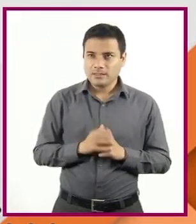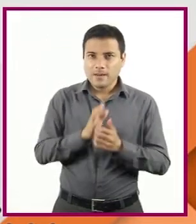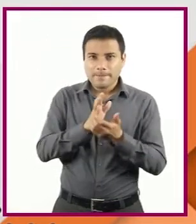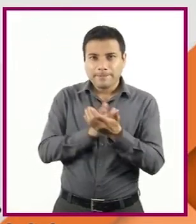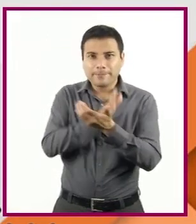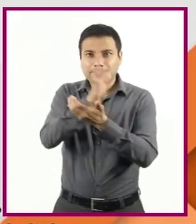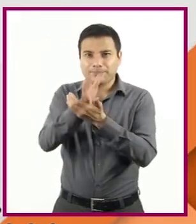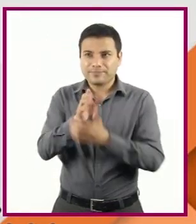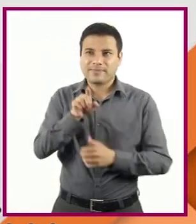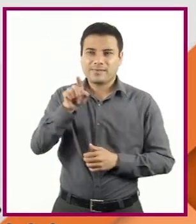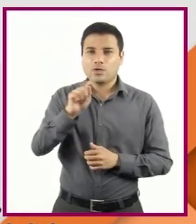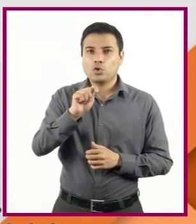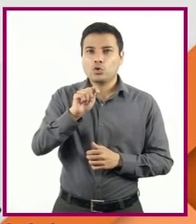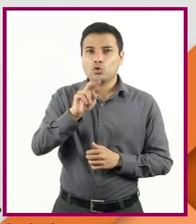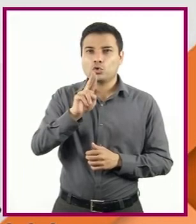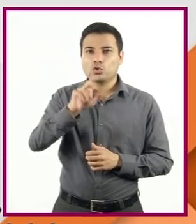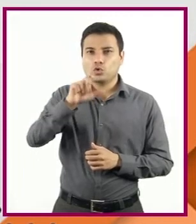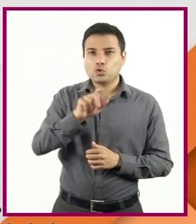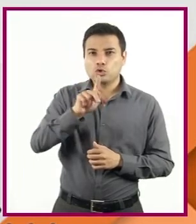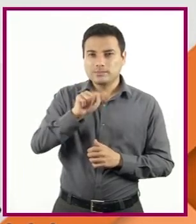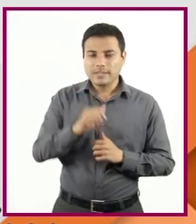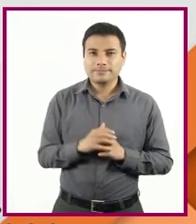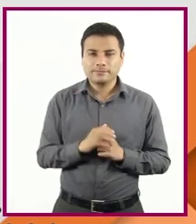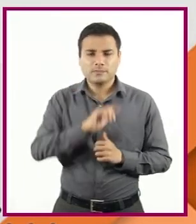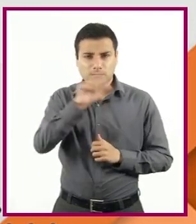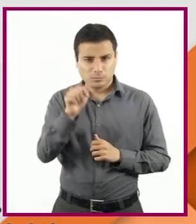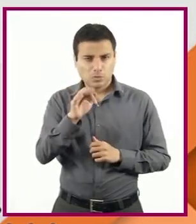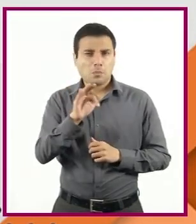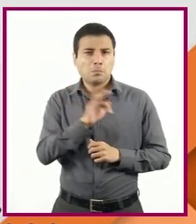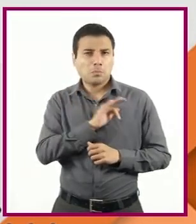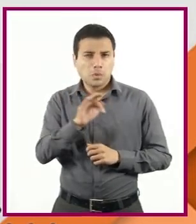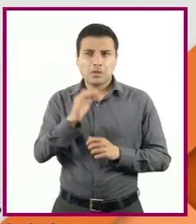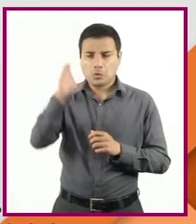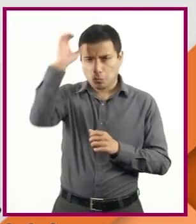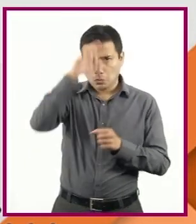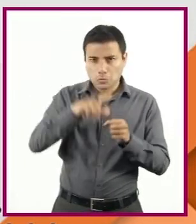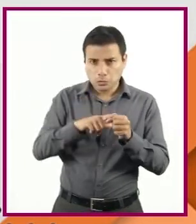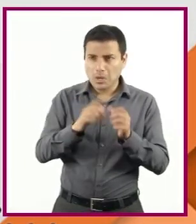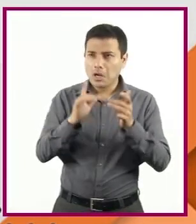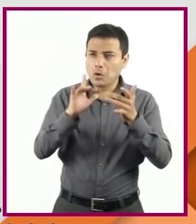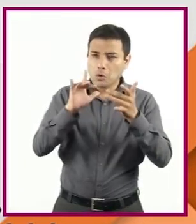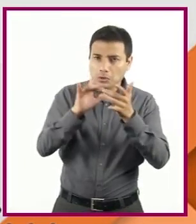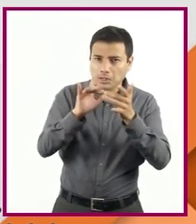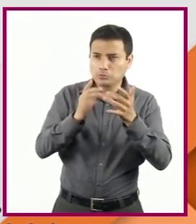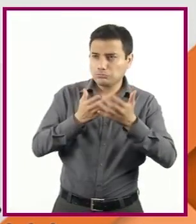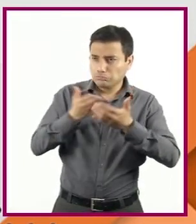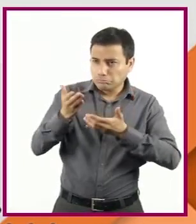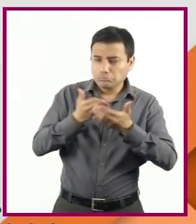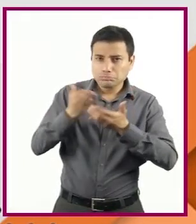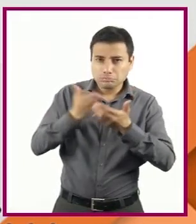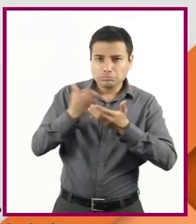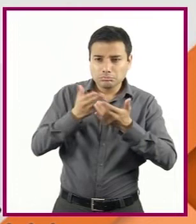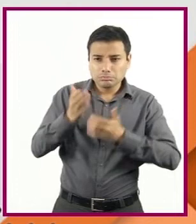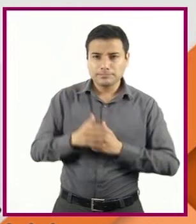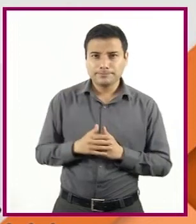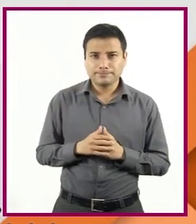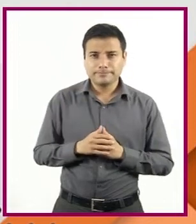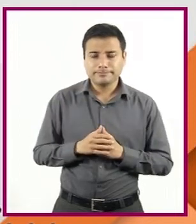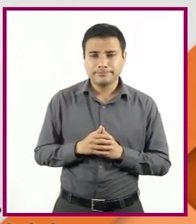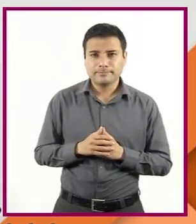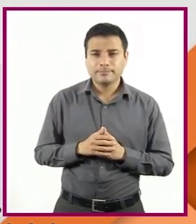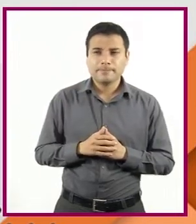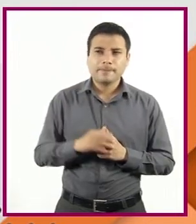a Tuxpan, lo que permitió un intercambio de influencias culturales entre estos grupos. Adoptaron